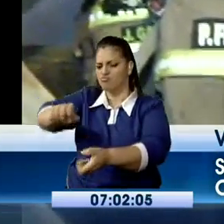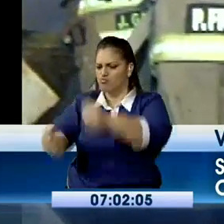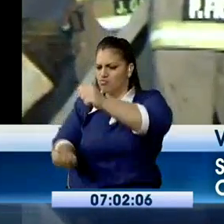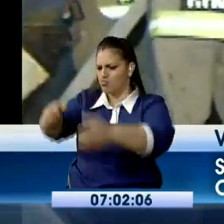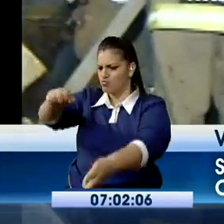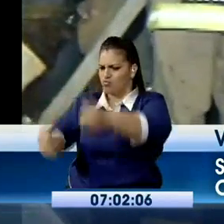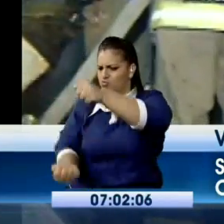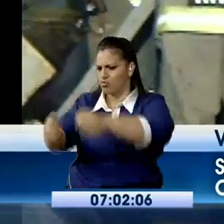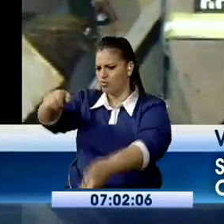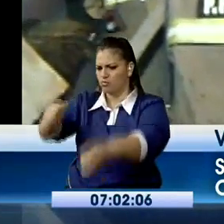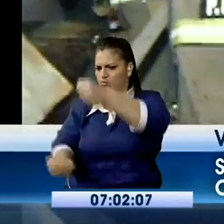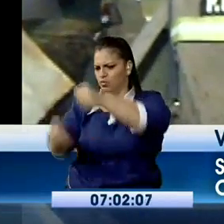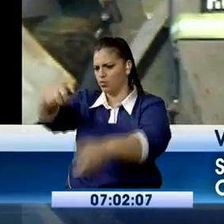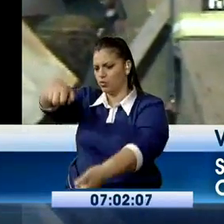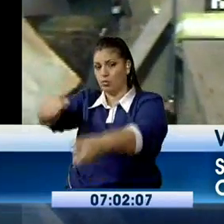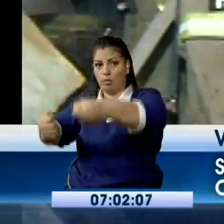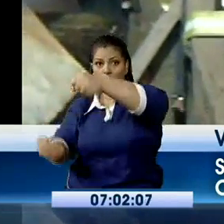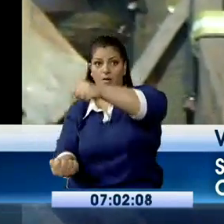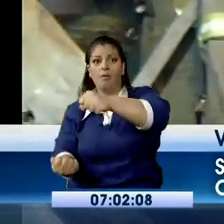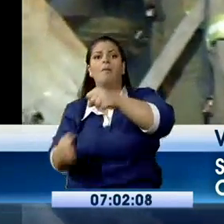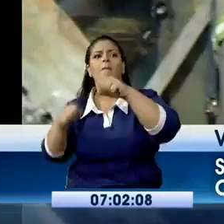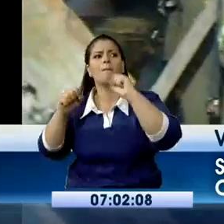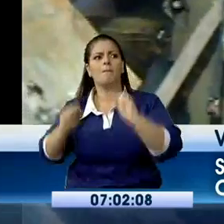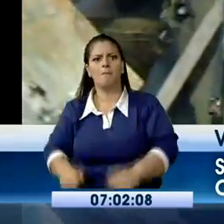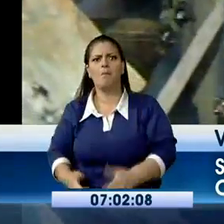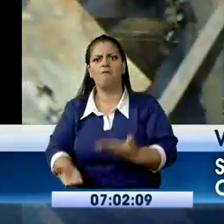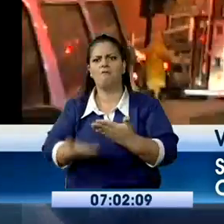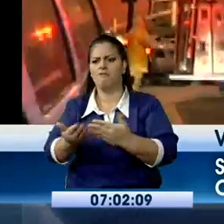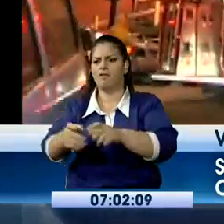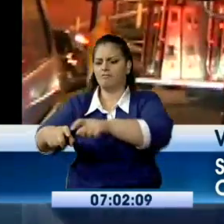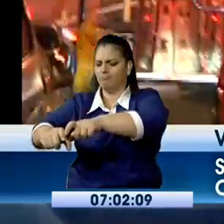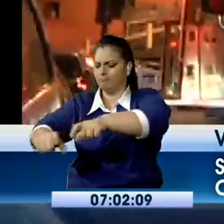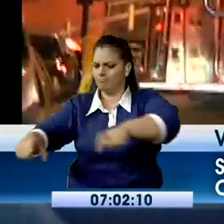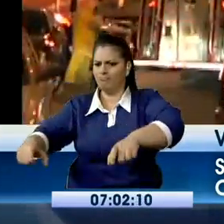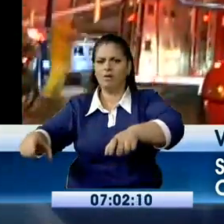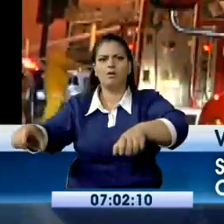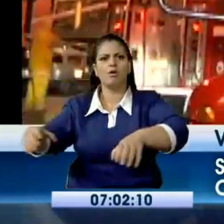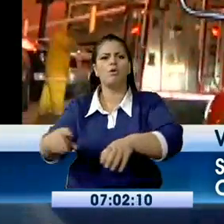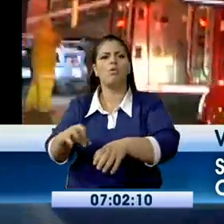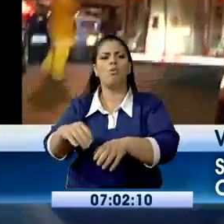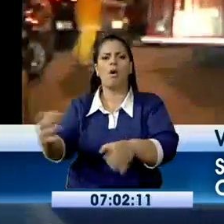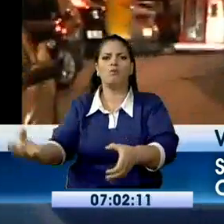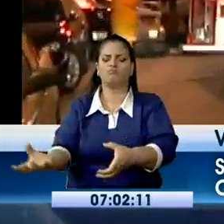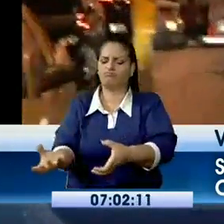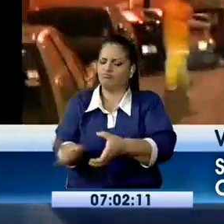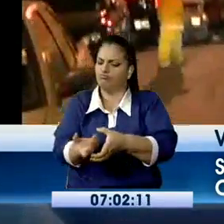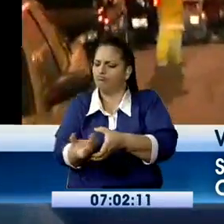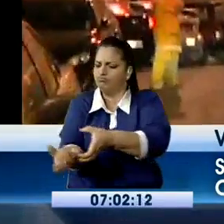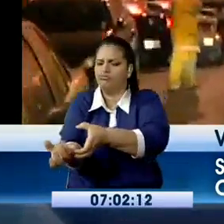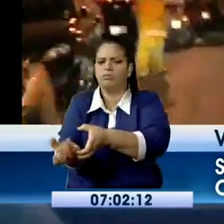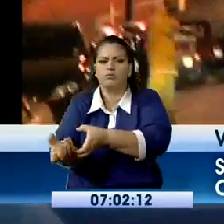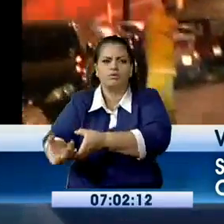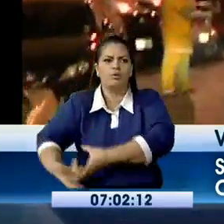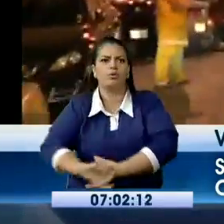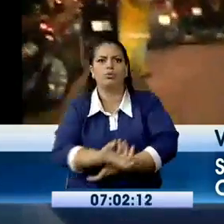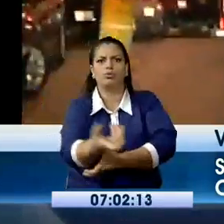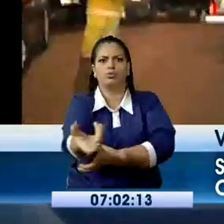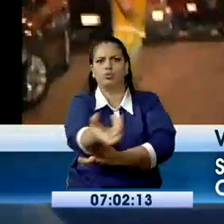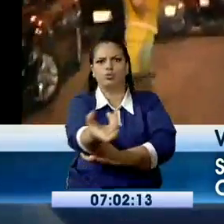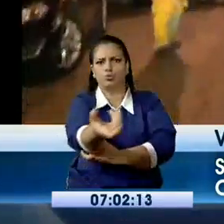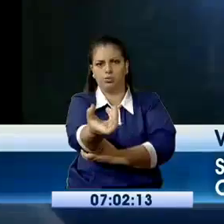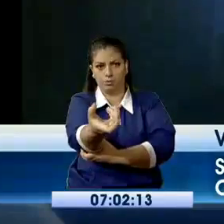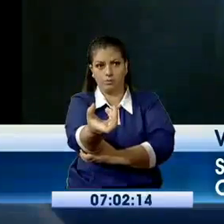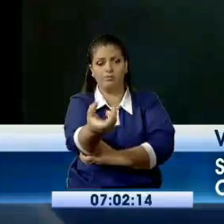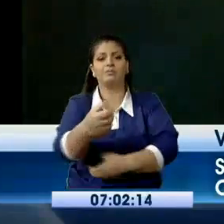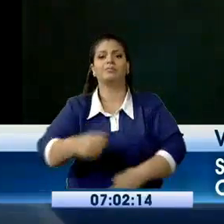elementos del cuerpo de bomberos, quienes tuvieron que hacer maniobras para colocar las mangueras debajo de los vehículos y posteriormente sofocar